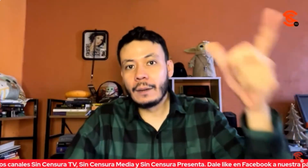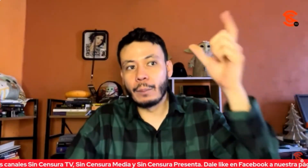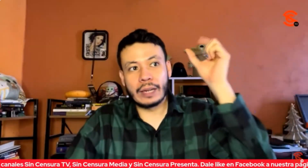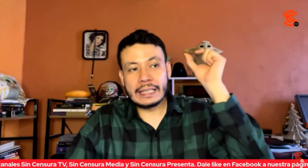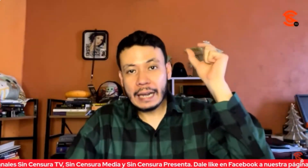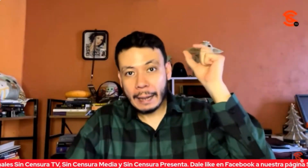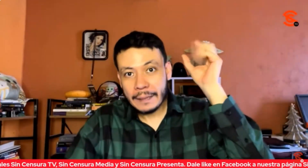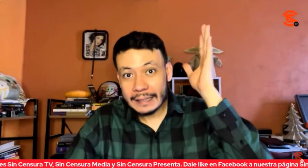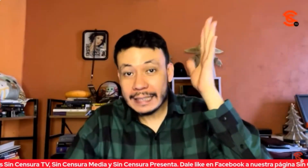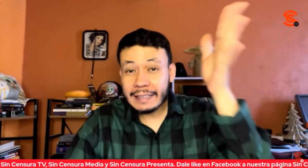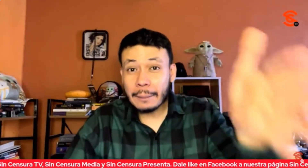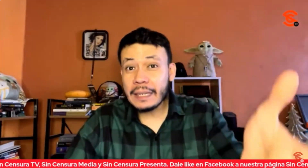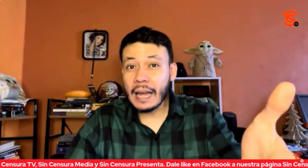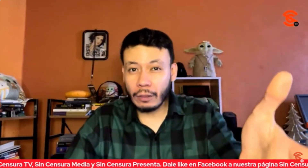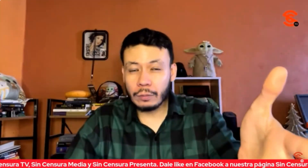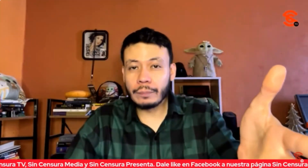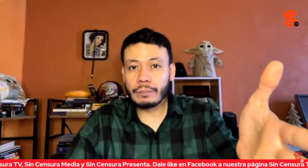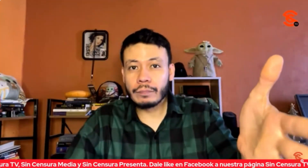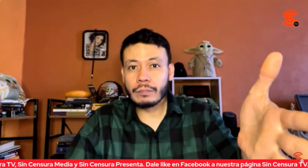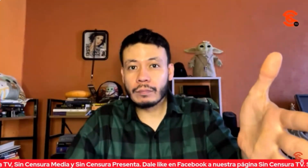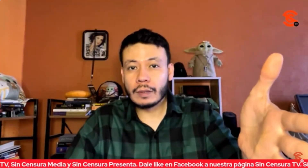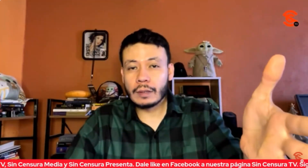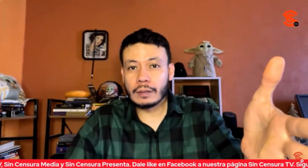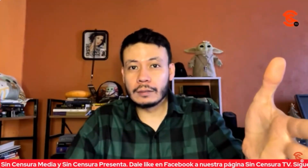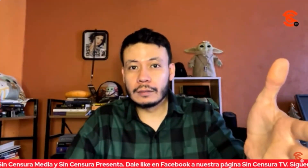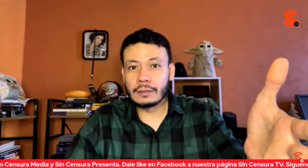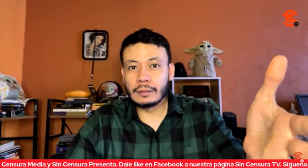achacar porque ya habían determinado.